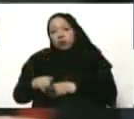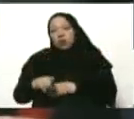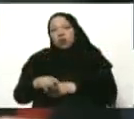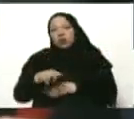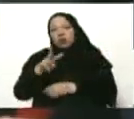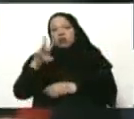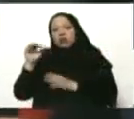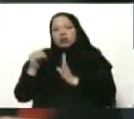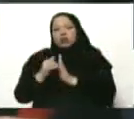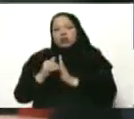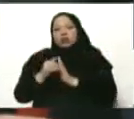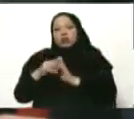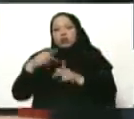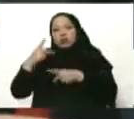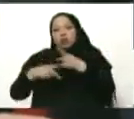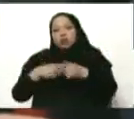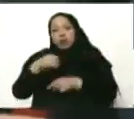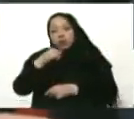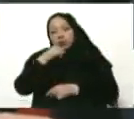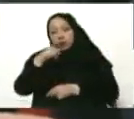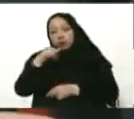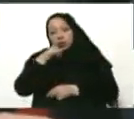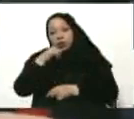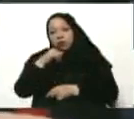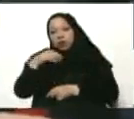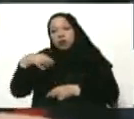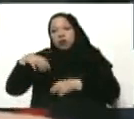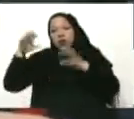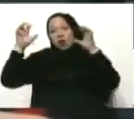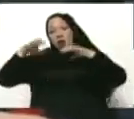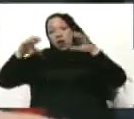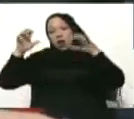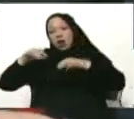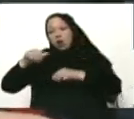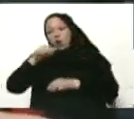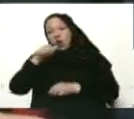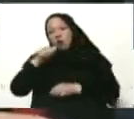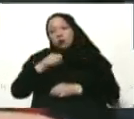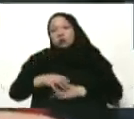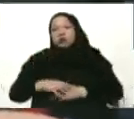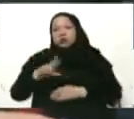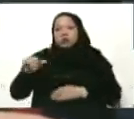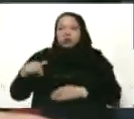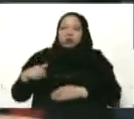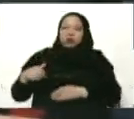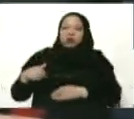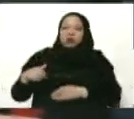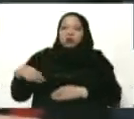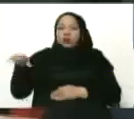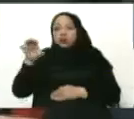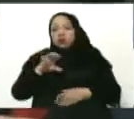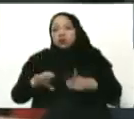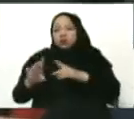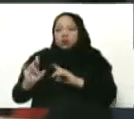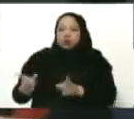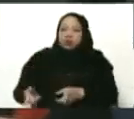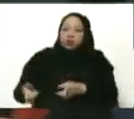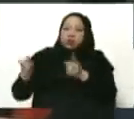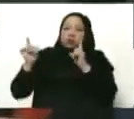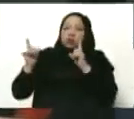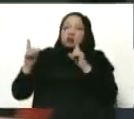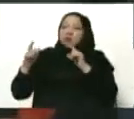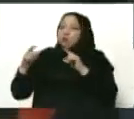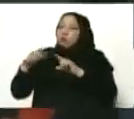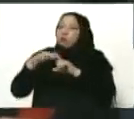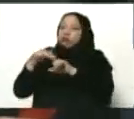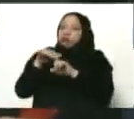midiendo con unos pluviómetros lo que es la cantidad de agua que va cayendo por territorio. Eso a nosotros en el ámbito científico nos permite que podamos